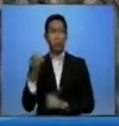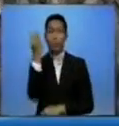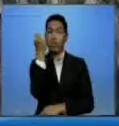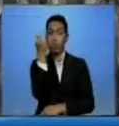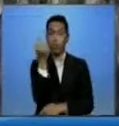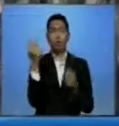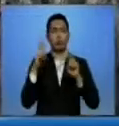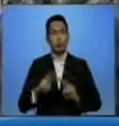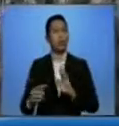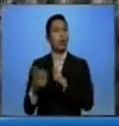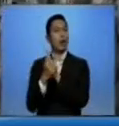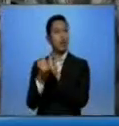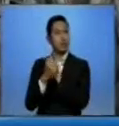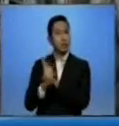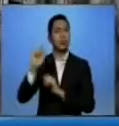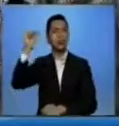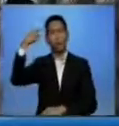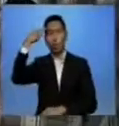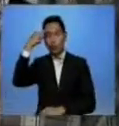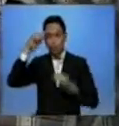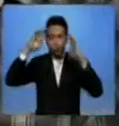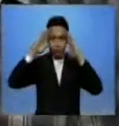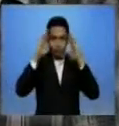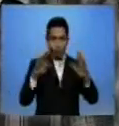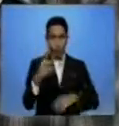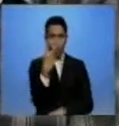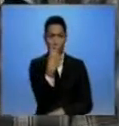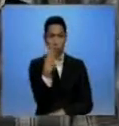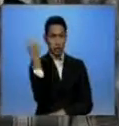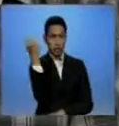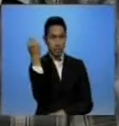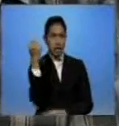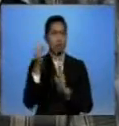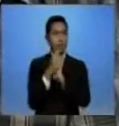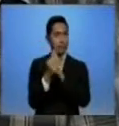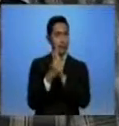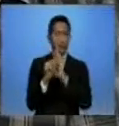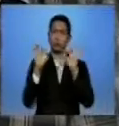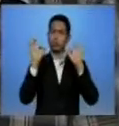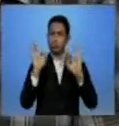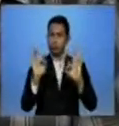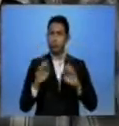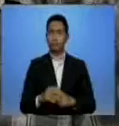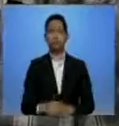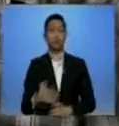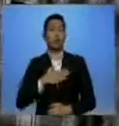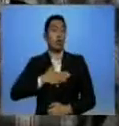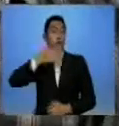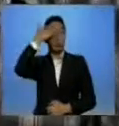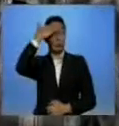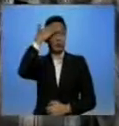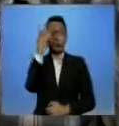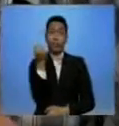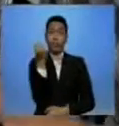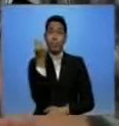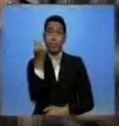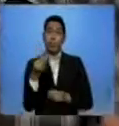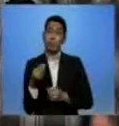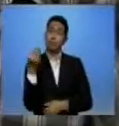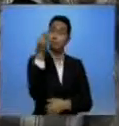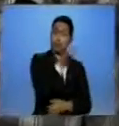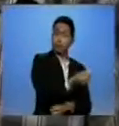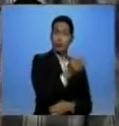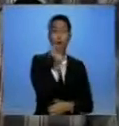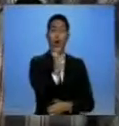sea, me parece que el gobierno se debe enfocar en esas 2 cosas. Sé que para dar dinero al pueblo o dar dinero a